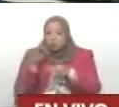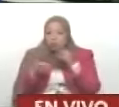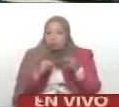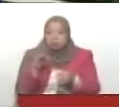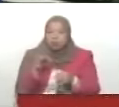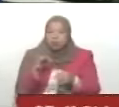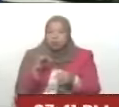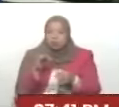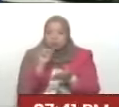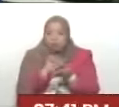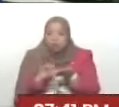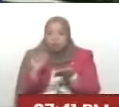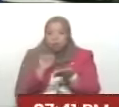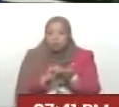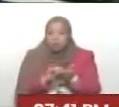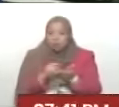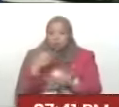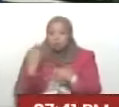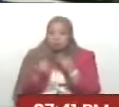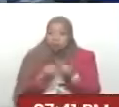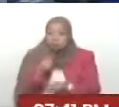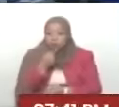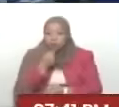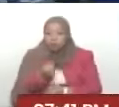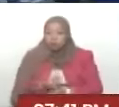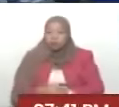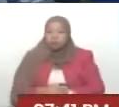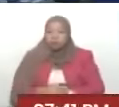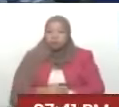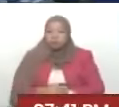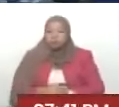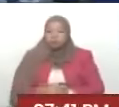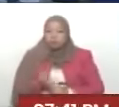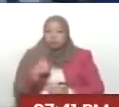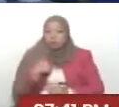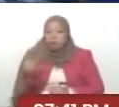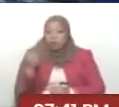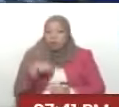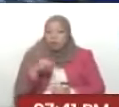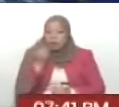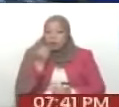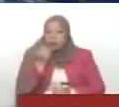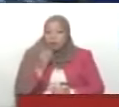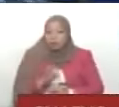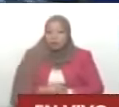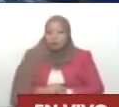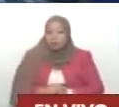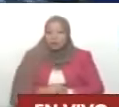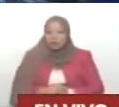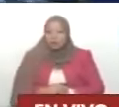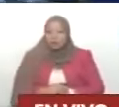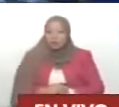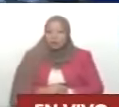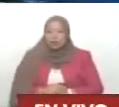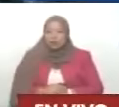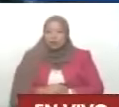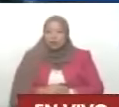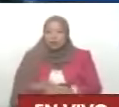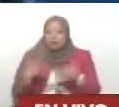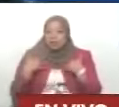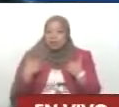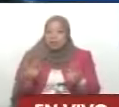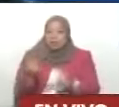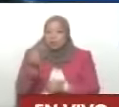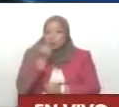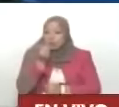paleo es esto, esto, esto. Yo le agregué algunas cosas, ¿no? Pero... Eres lo que comes. Soy lo que comes. La salud entra por aquí,